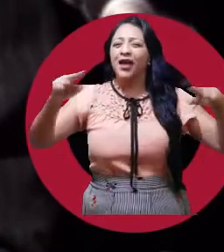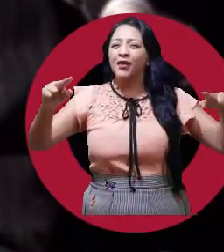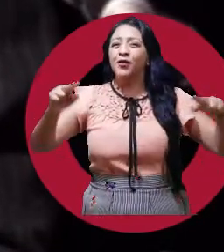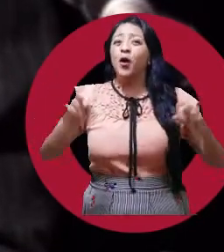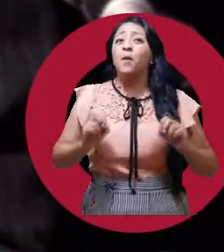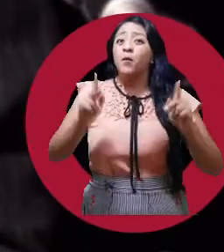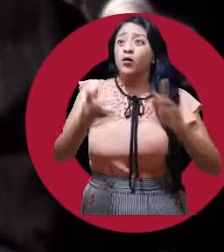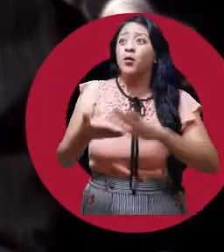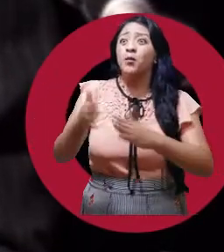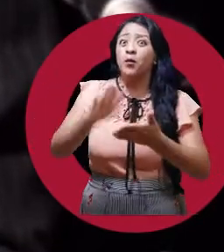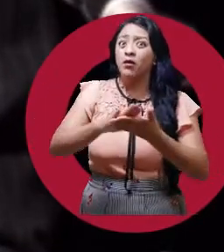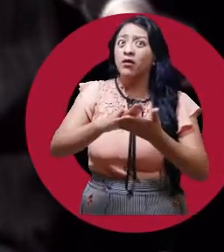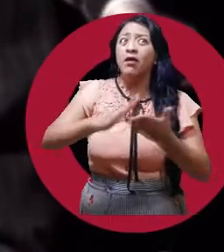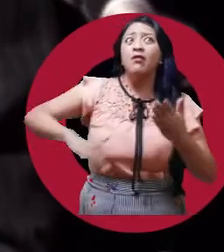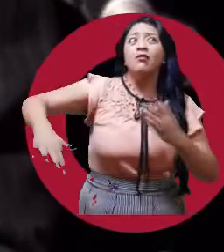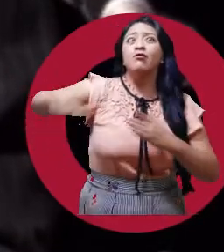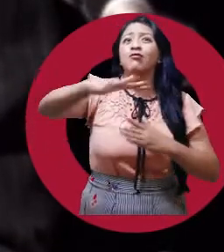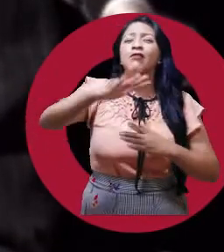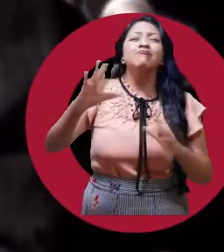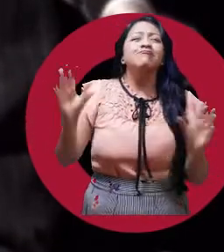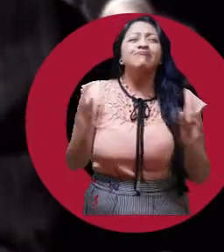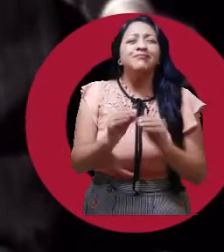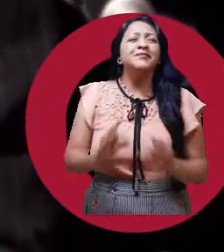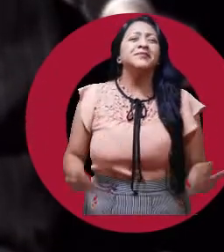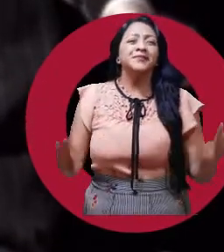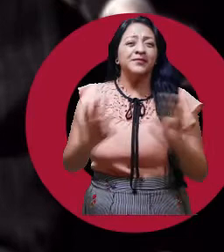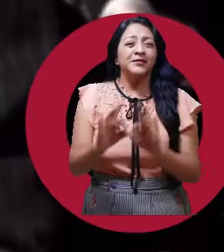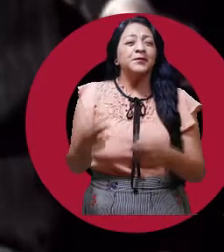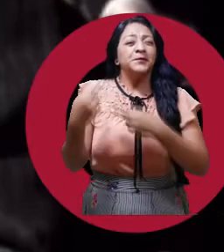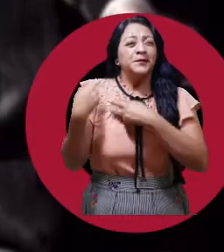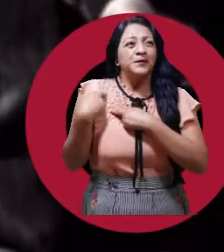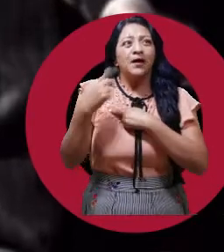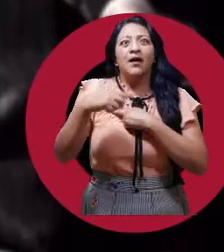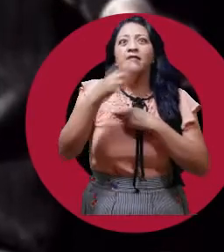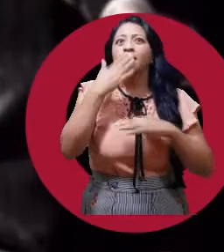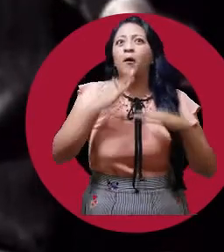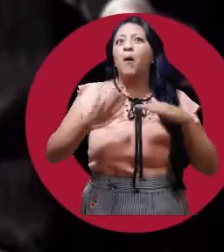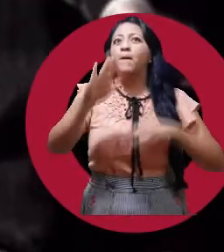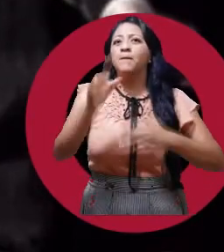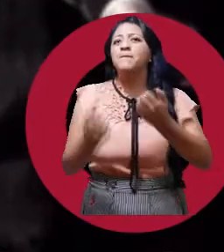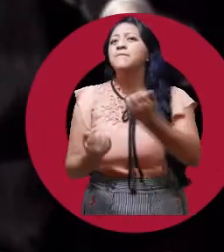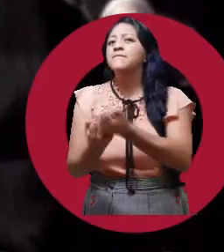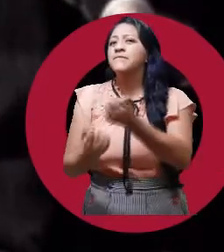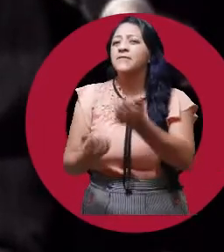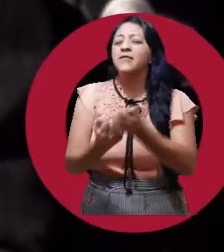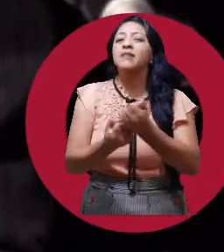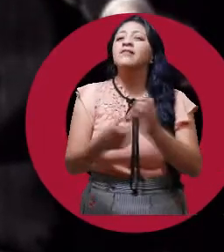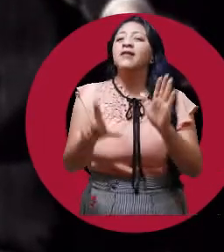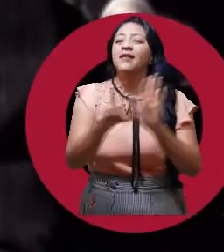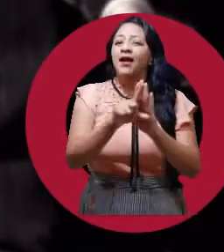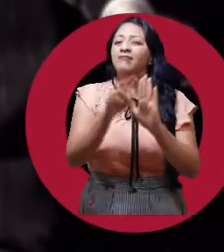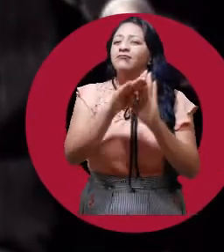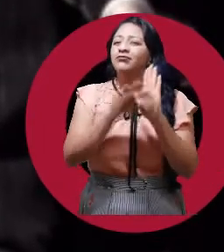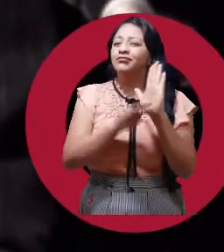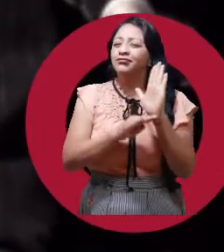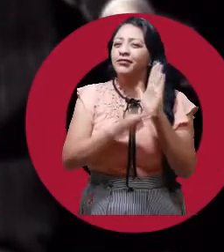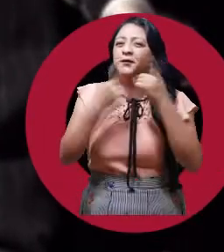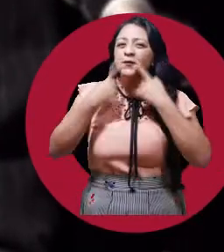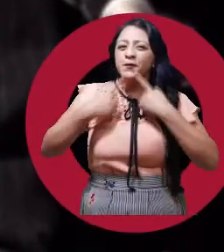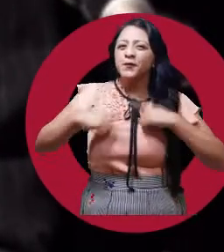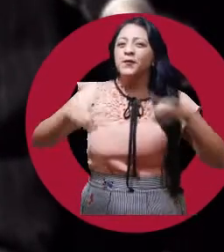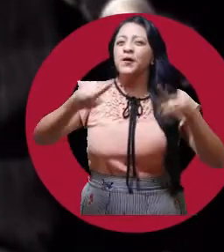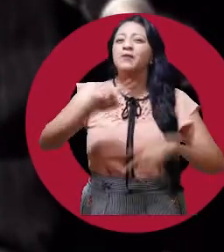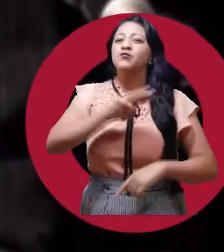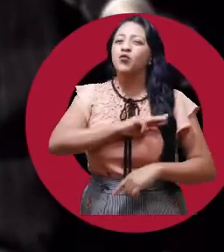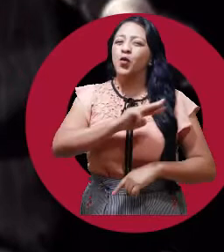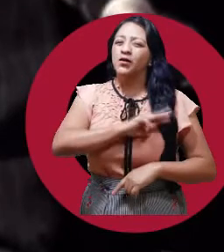la comunidad en todo su entorno con el compromiso de las competencias en el marco de la ley, lo que manda, dispone